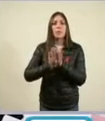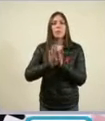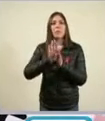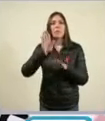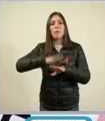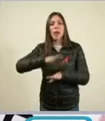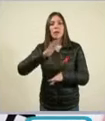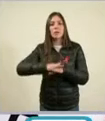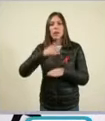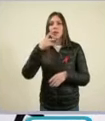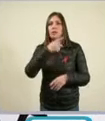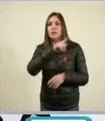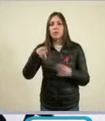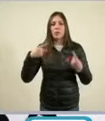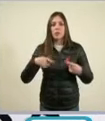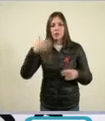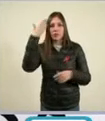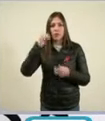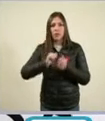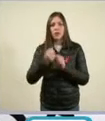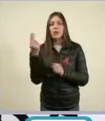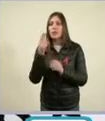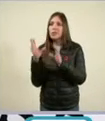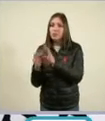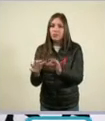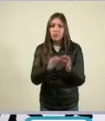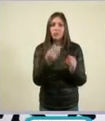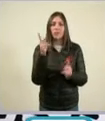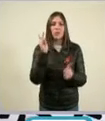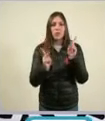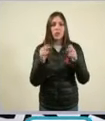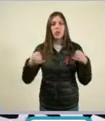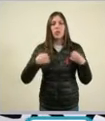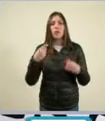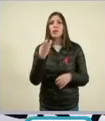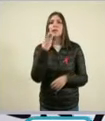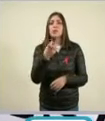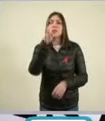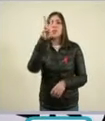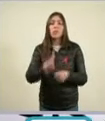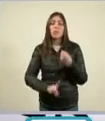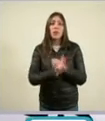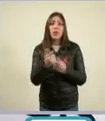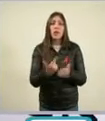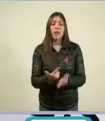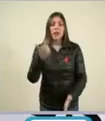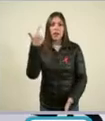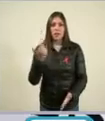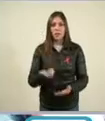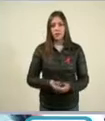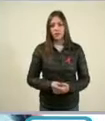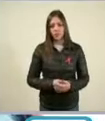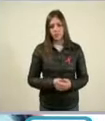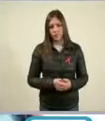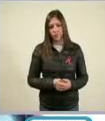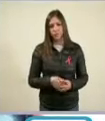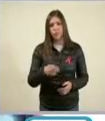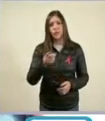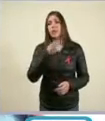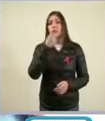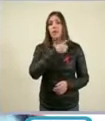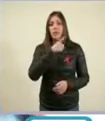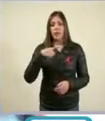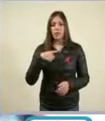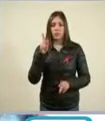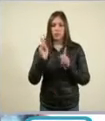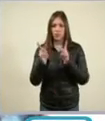Pero aún así hay que hablar, hay que explicarles a los jóvenes cuál es la gravedad. del Oye, problema. pero algo importante, hablar desde las escuelas.